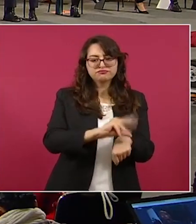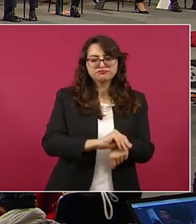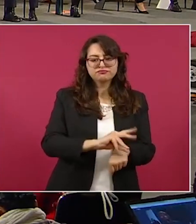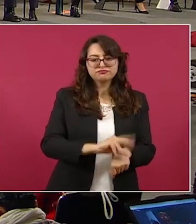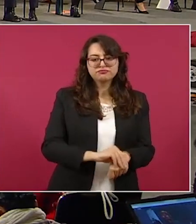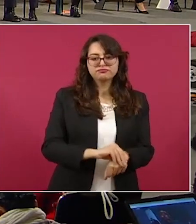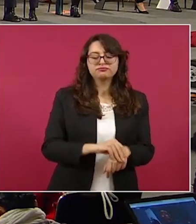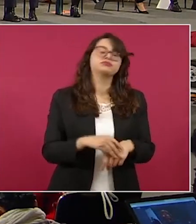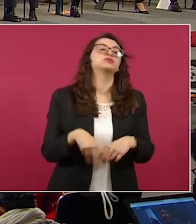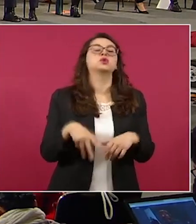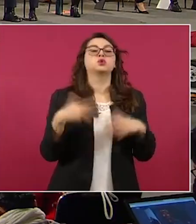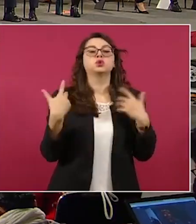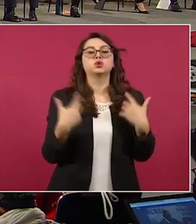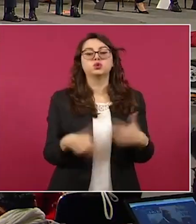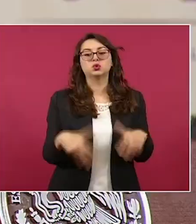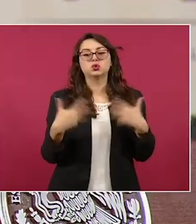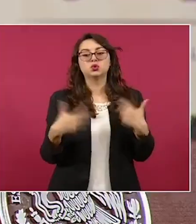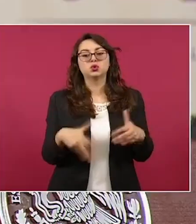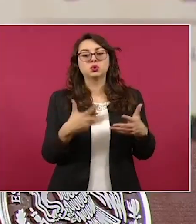un gigantesco